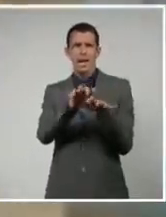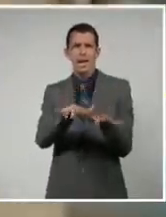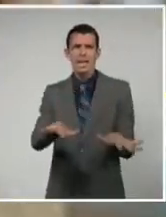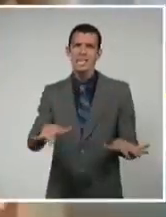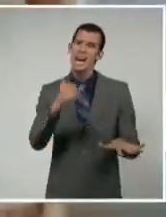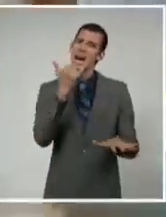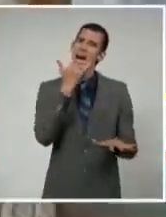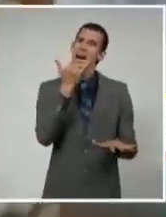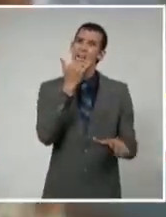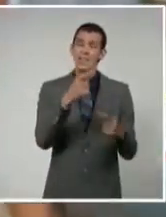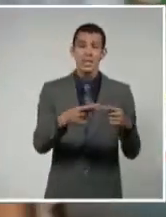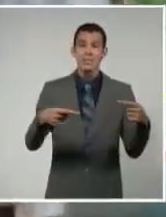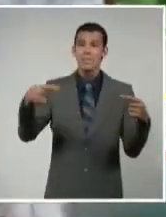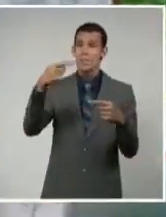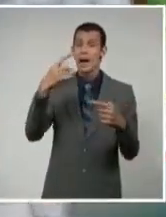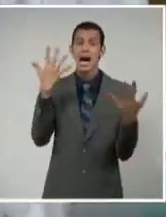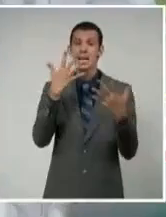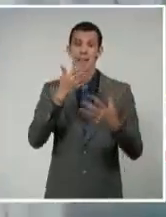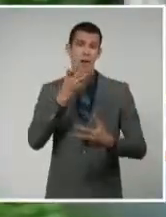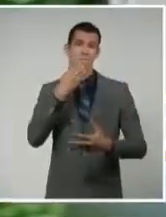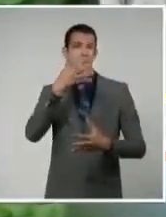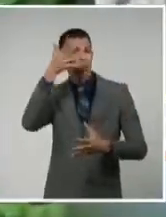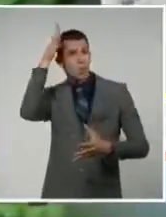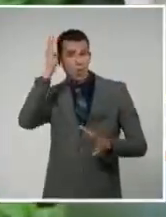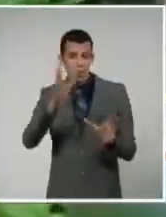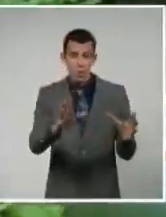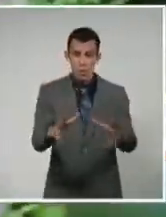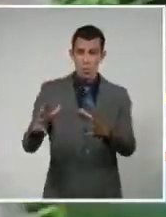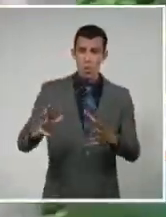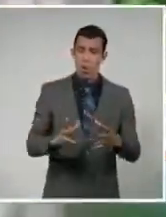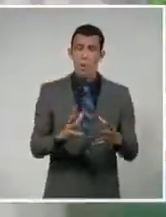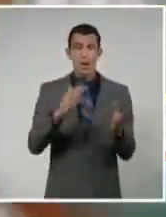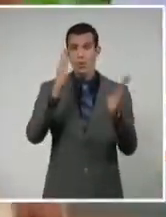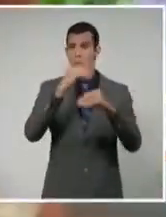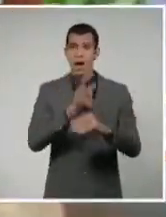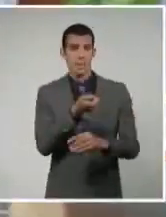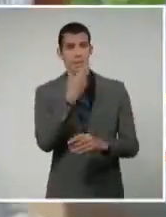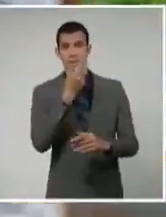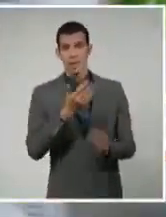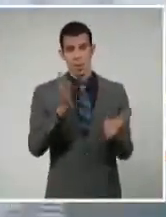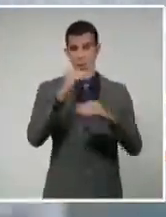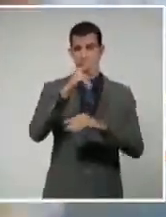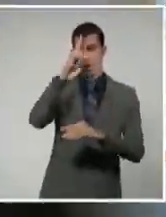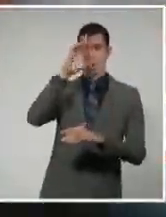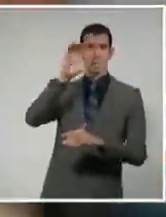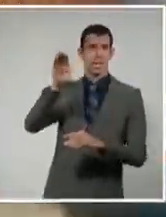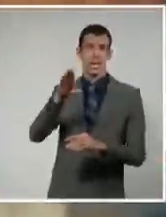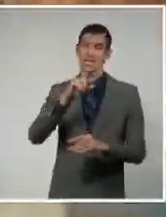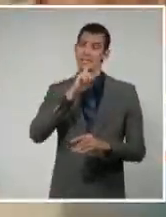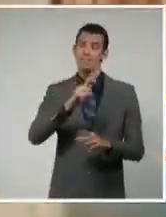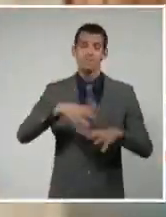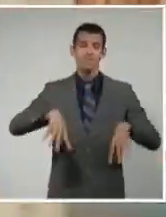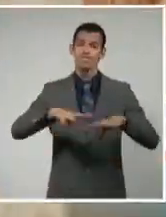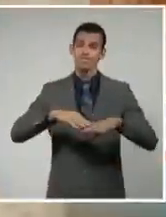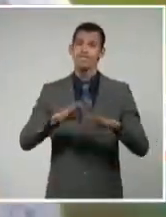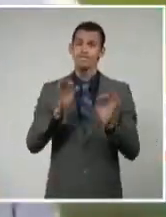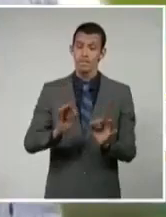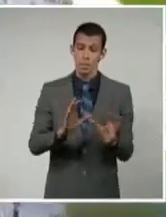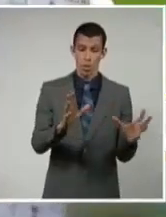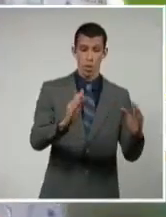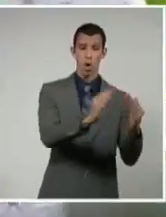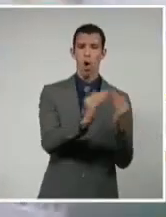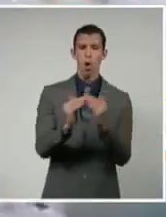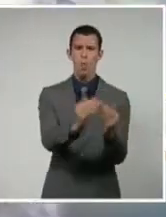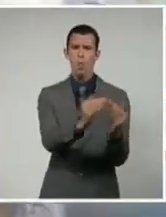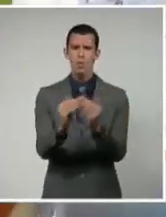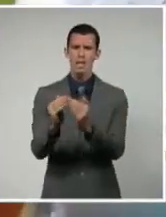en contacto inicial amenaza sus existencias. Subraya el texto que el grito de alarma que llega desde comunidades aisladas y